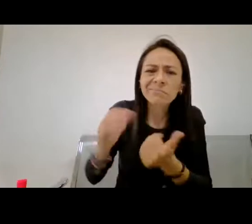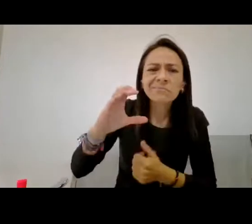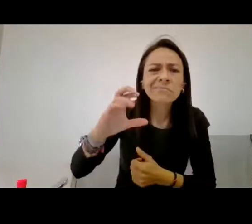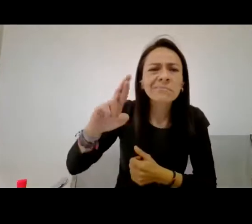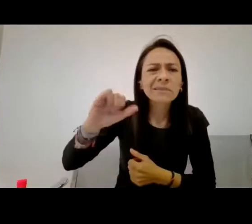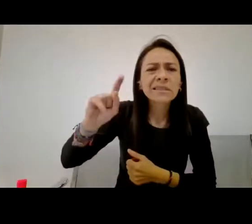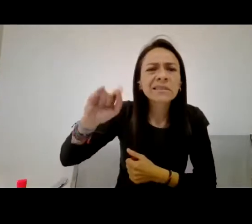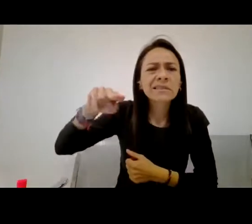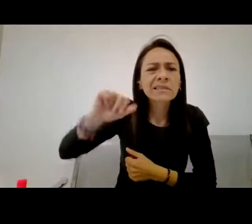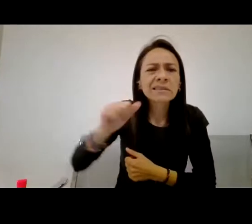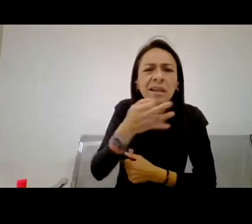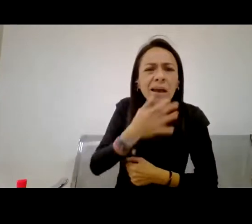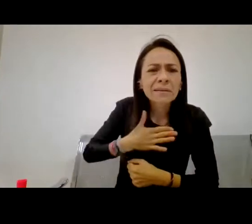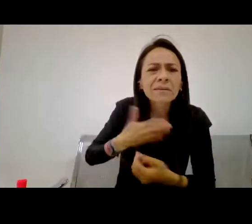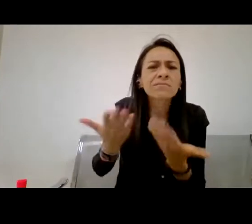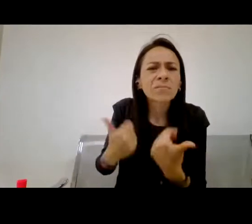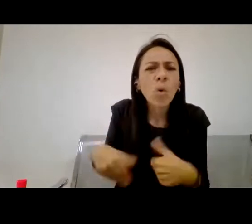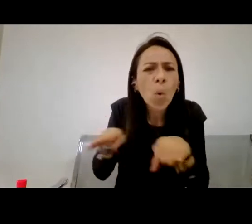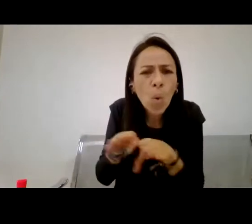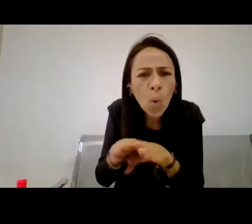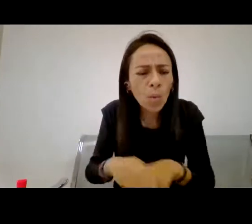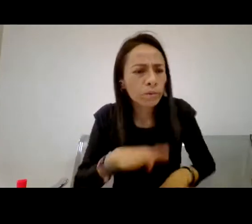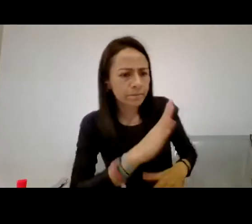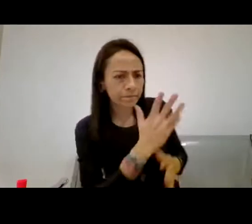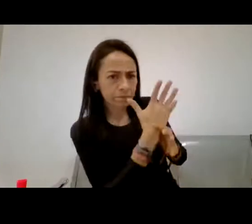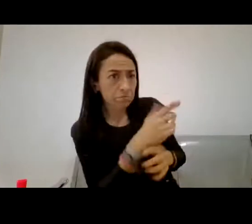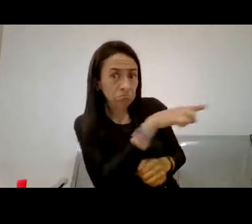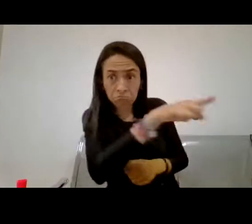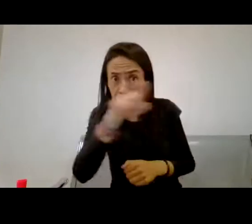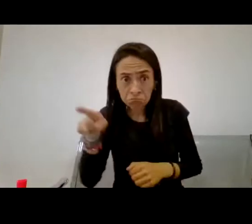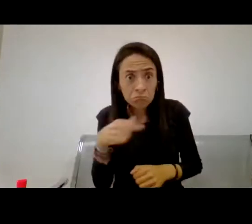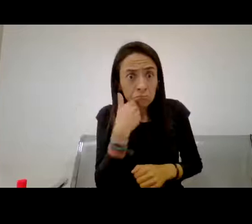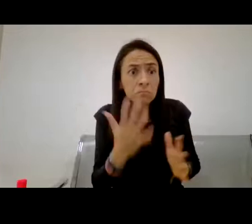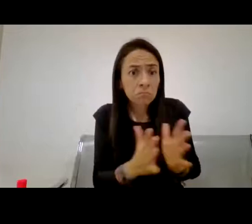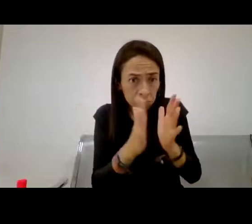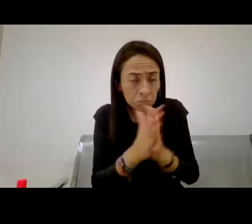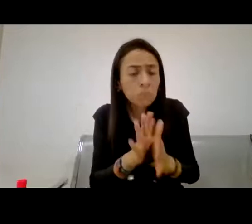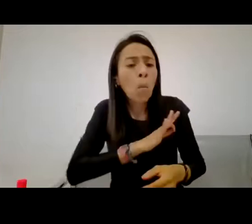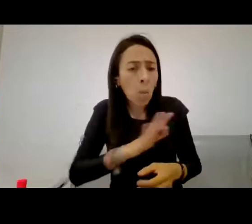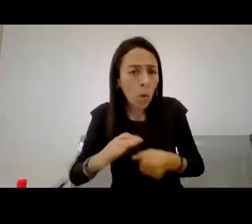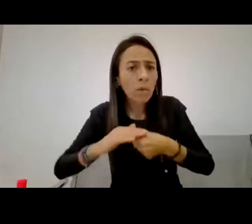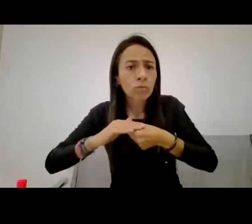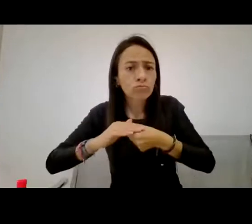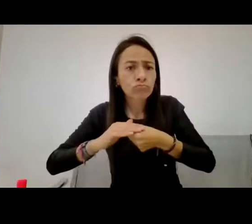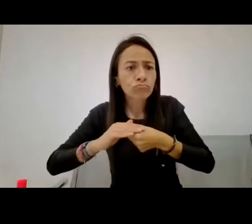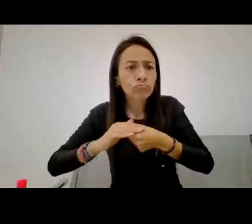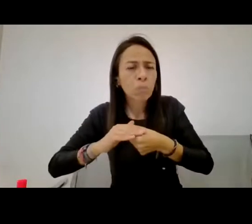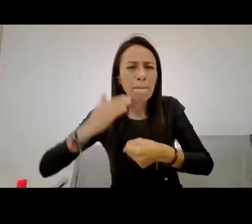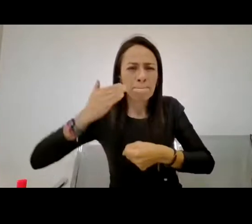Si quisiera alguna persona participar, podríamos abrir el micrófono. Sin embargo, tenemos varios